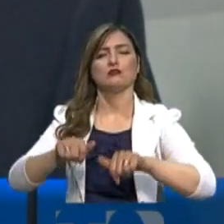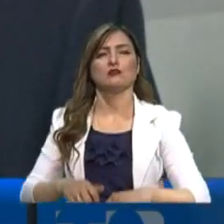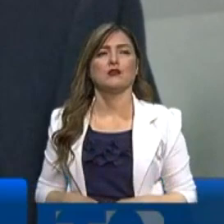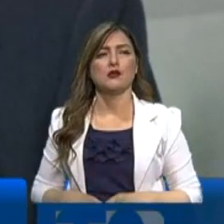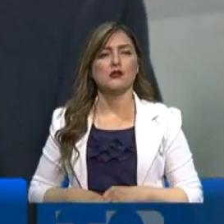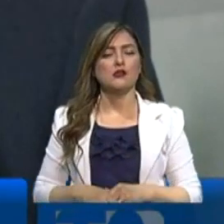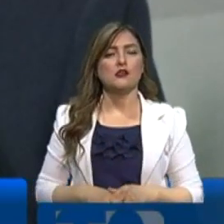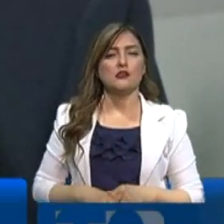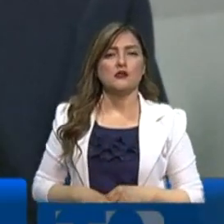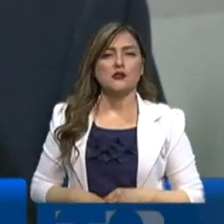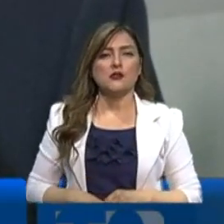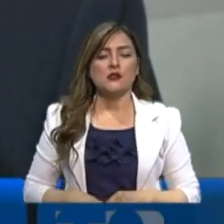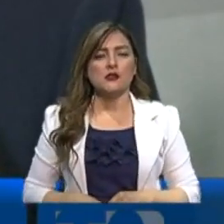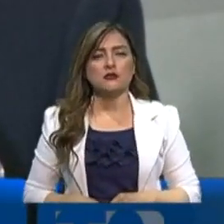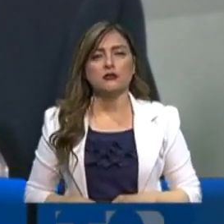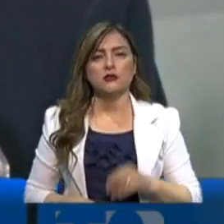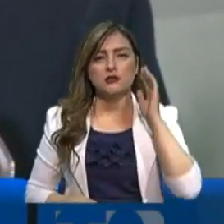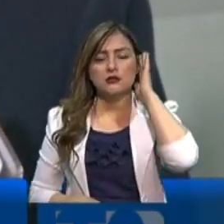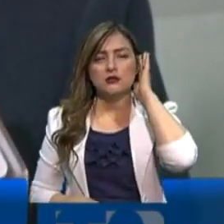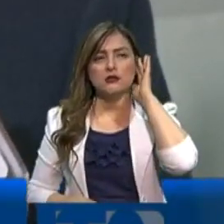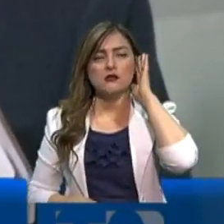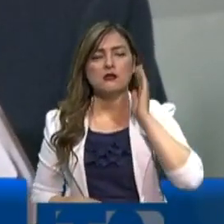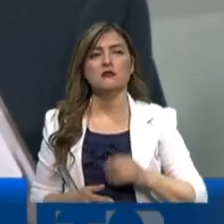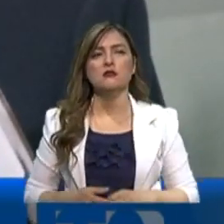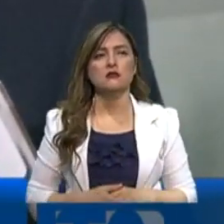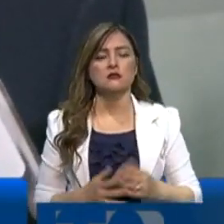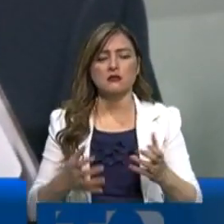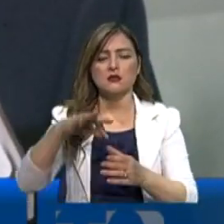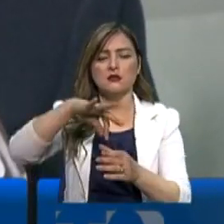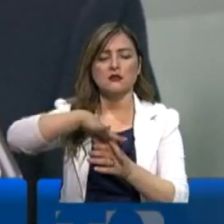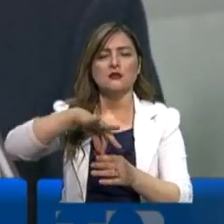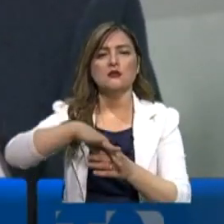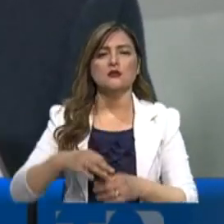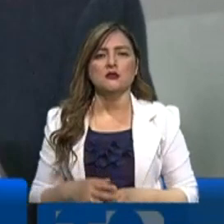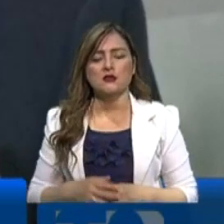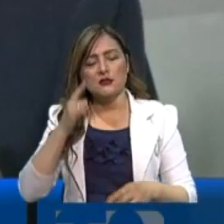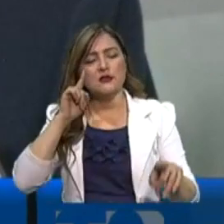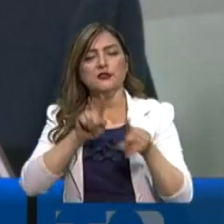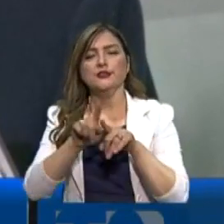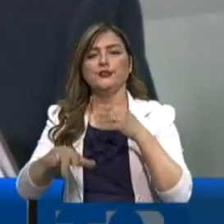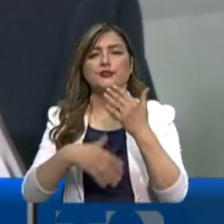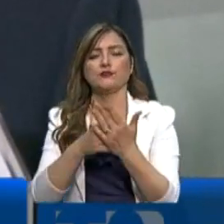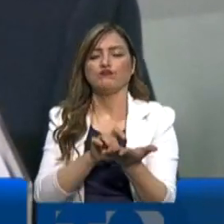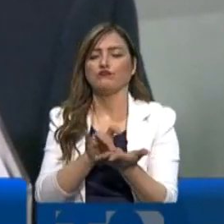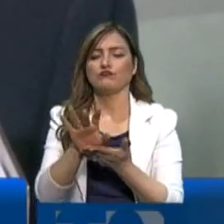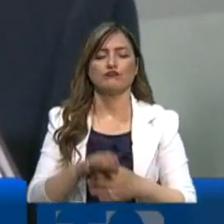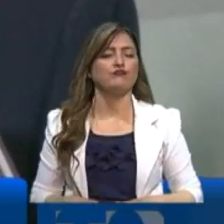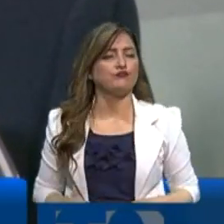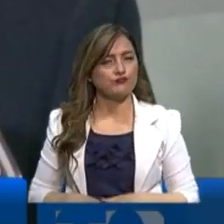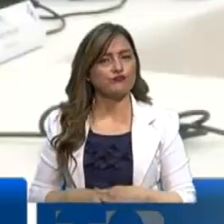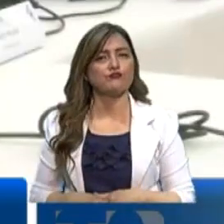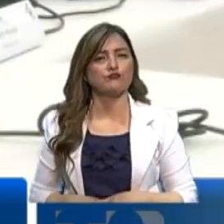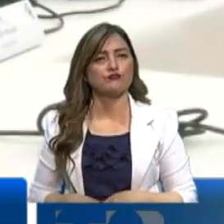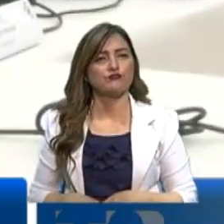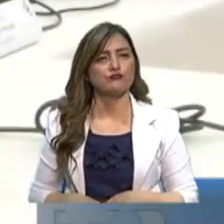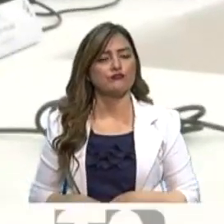Parlamento ecuatoriano, así que espero pues que haya una votación casi unánime al interior del Pleno para esa